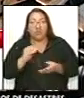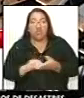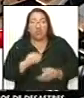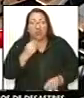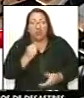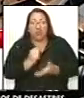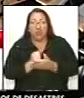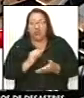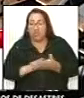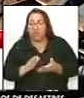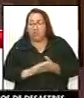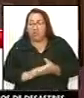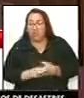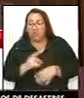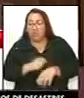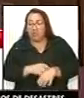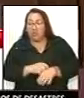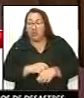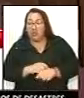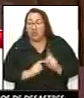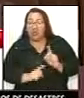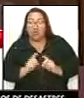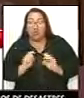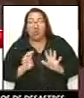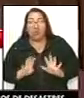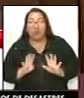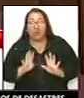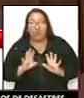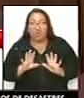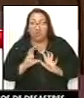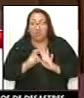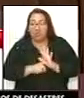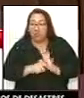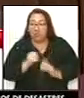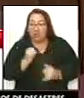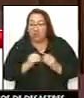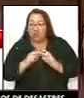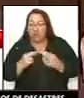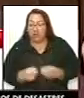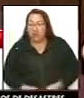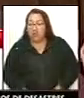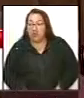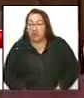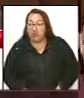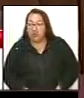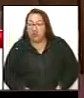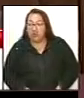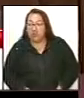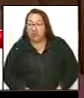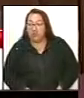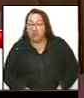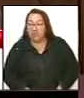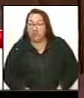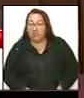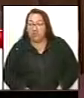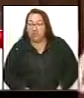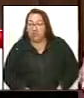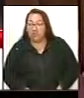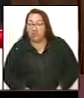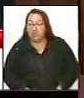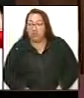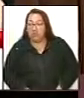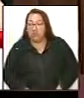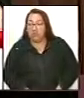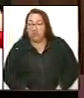aprobada la dispensa. Siendo las 11:10 de la mañana, se levanta la sesión. Señores